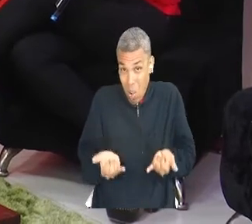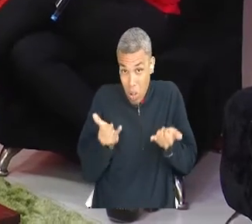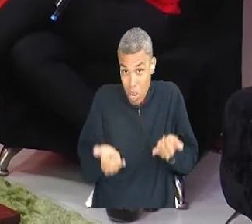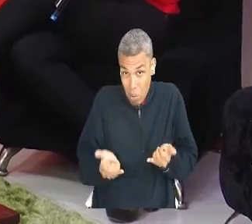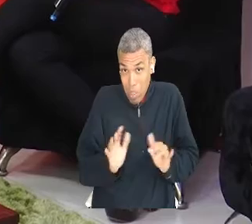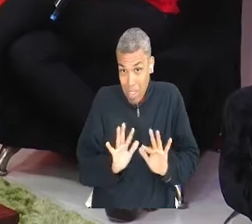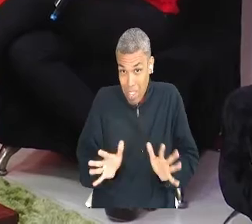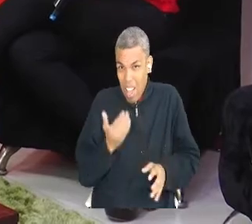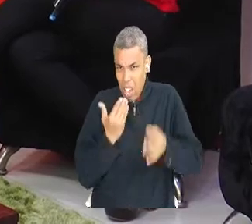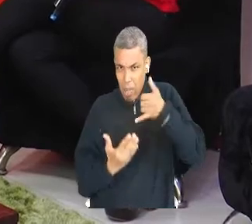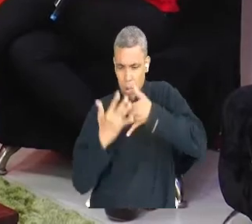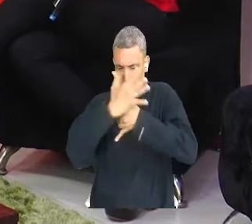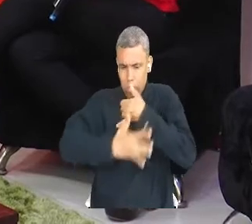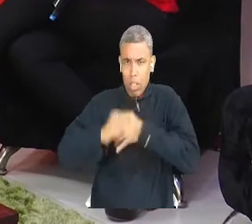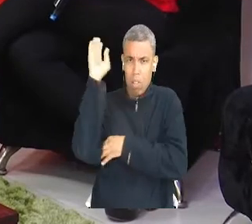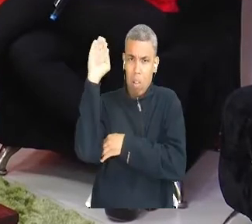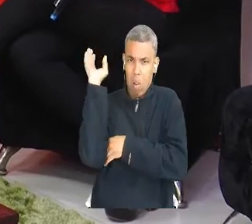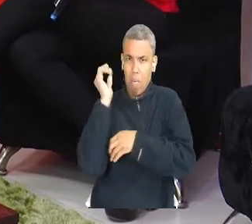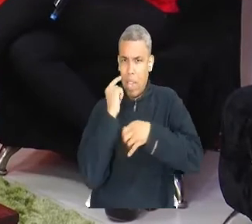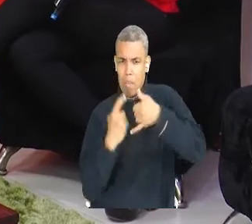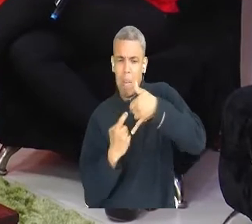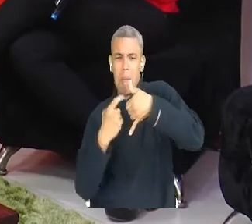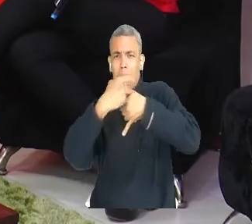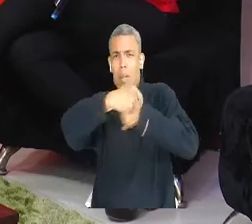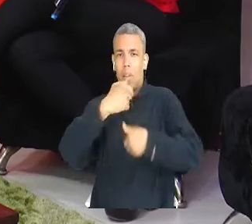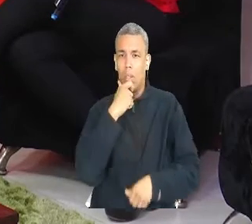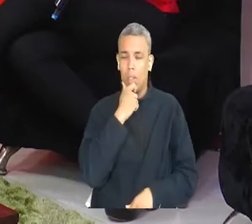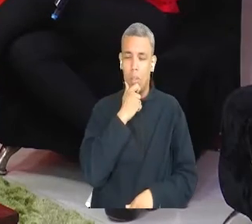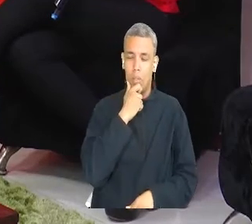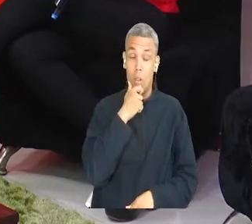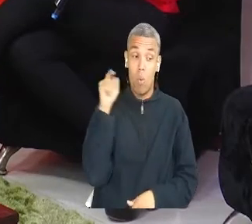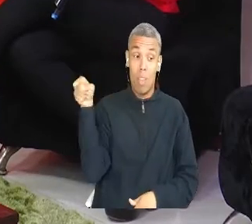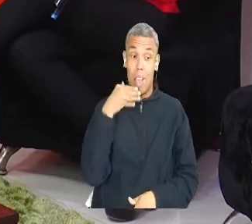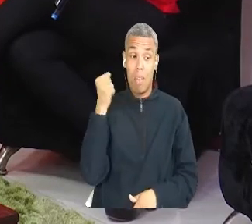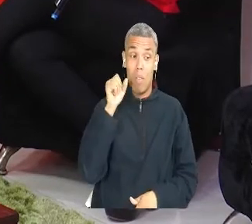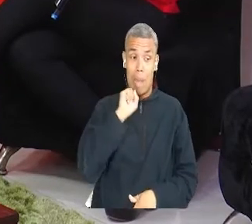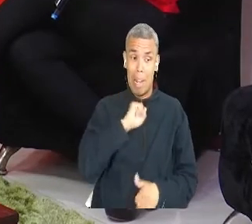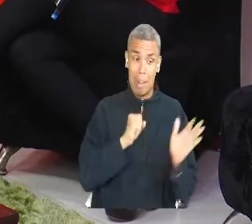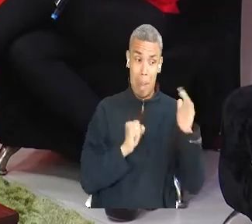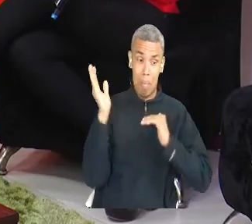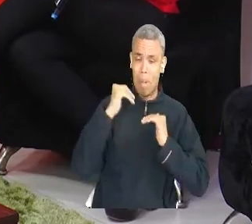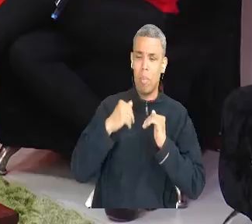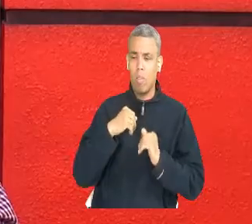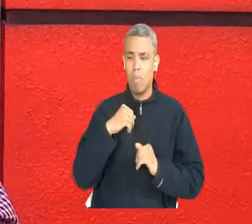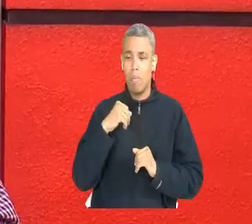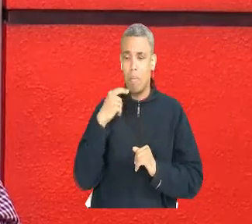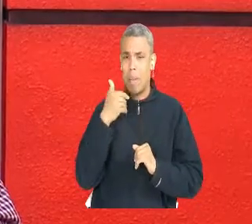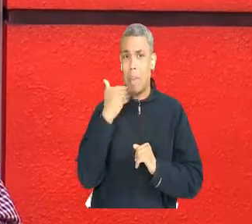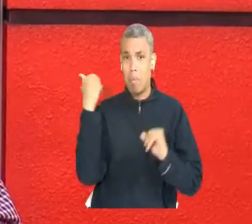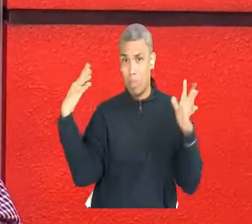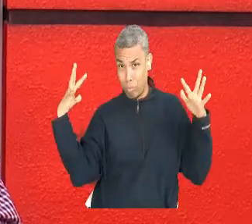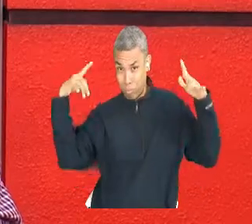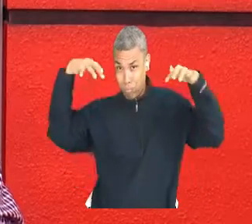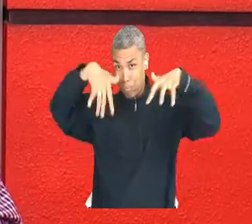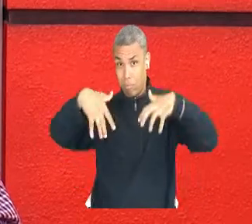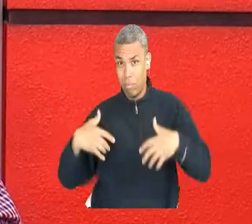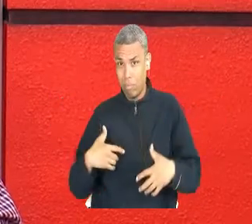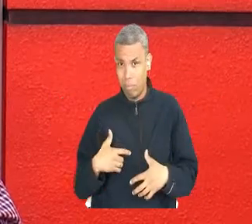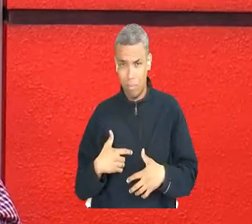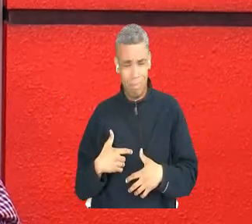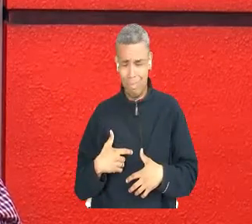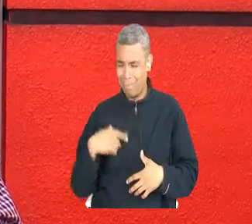digamos que tenemos la potencialidad y a mi modo de ver en lo que conozco de barrancabermeja es del país tenemos grandes potencialidades para